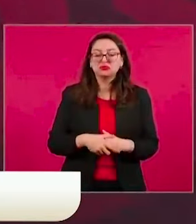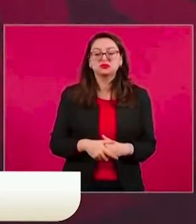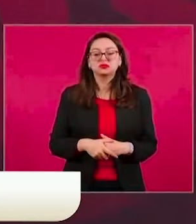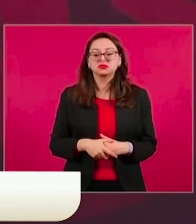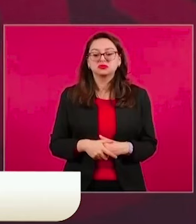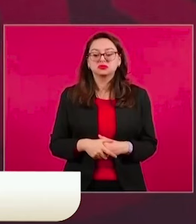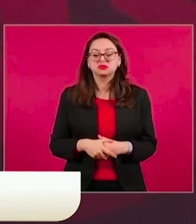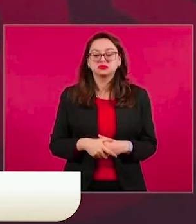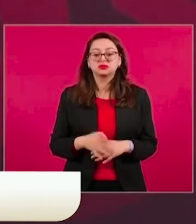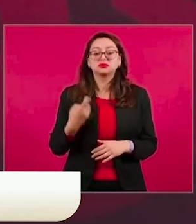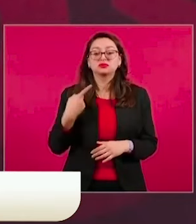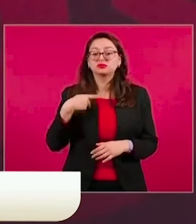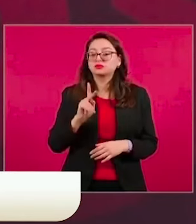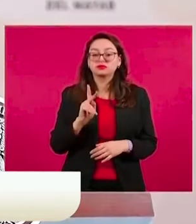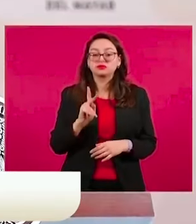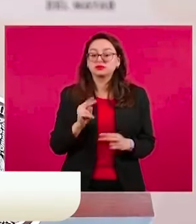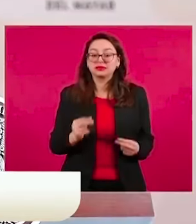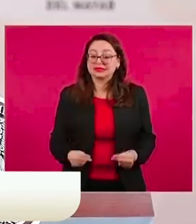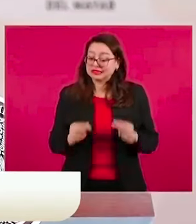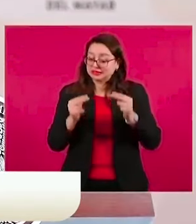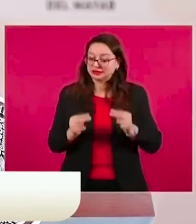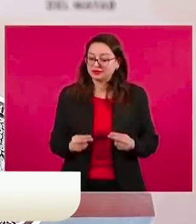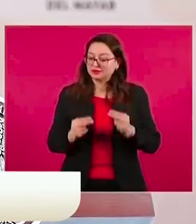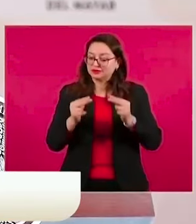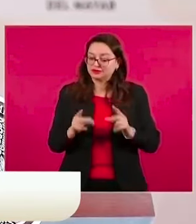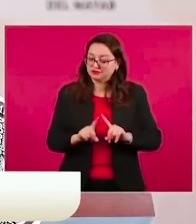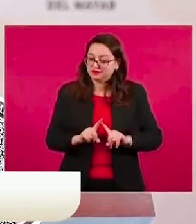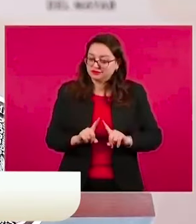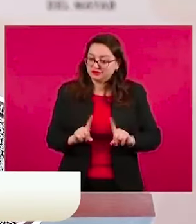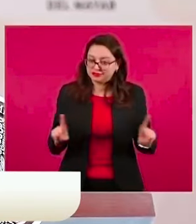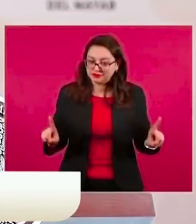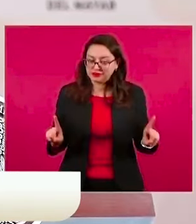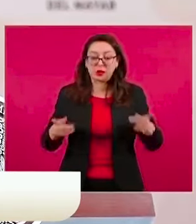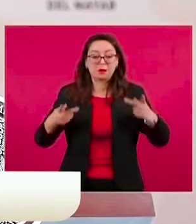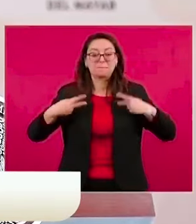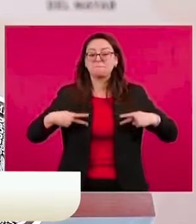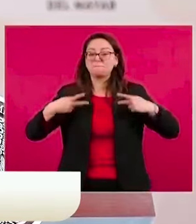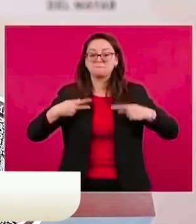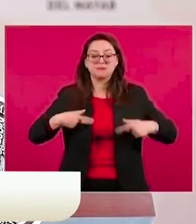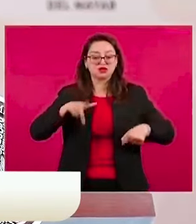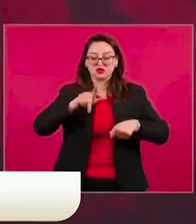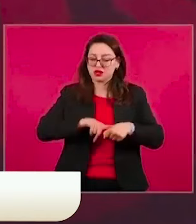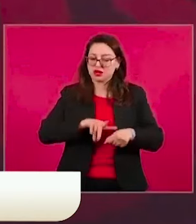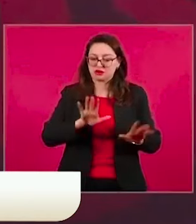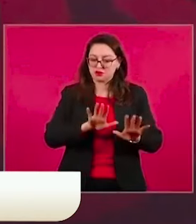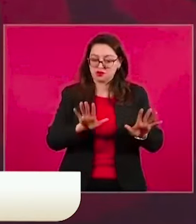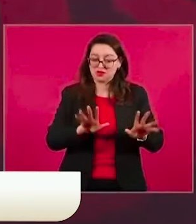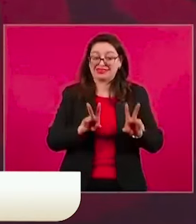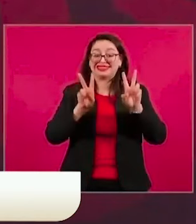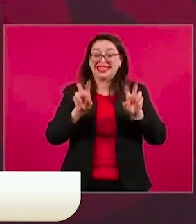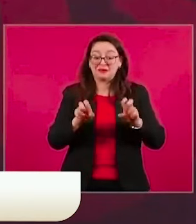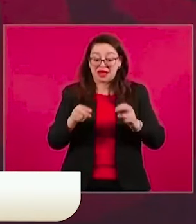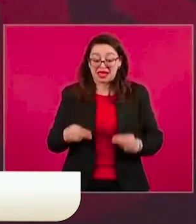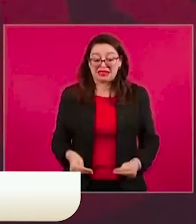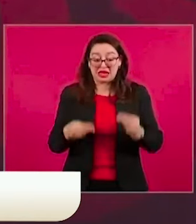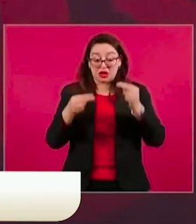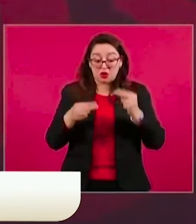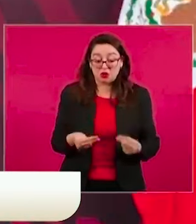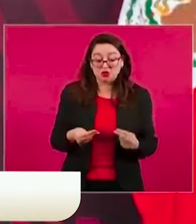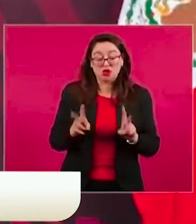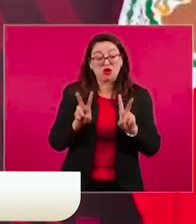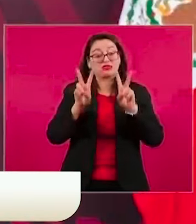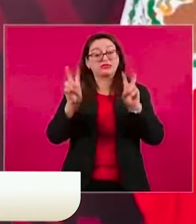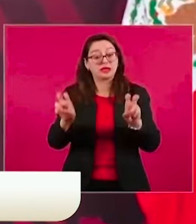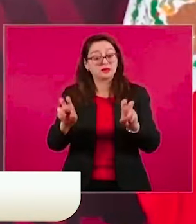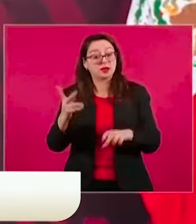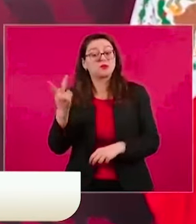personal pero esto no es un asunto personal esto es un asunto público y por eso yo tengo